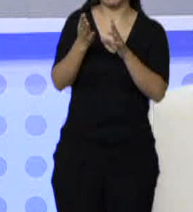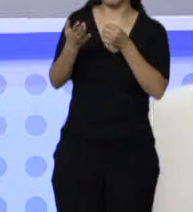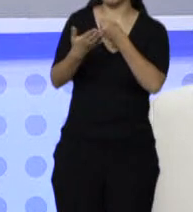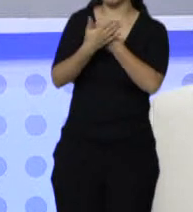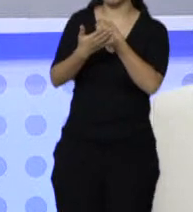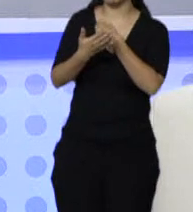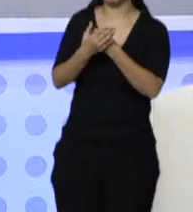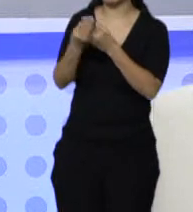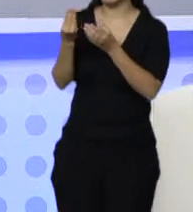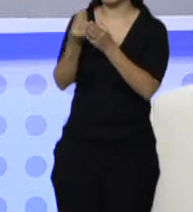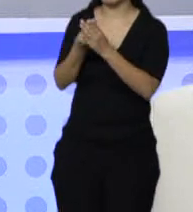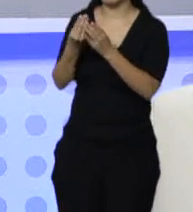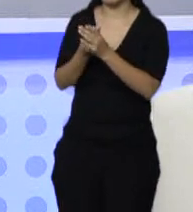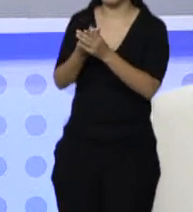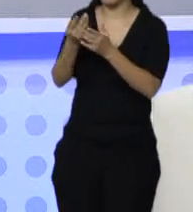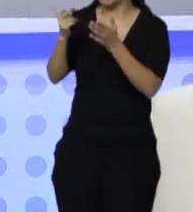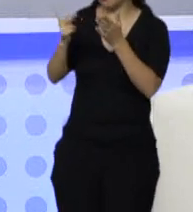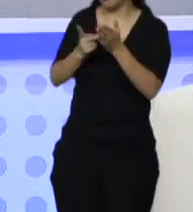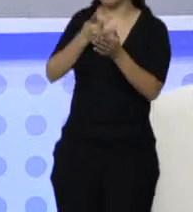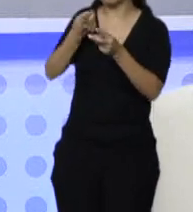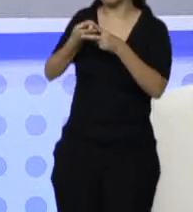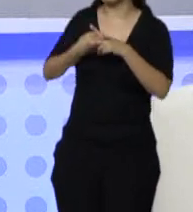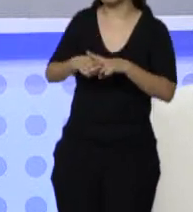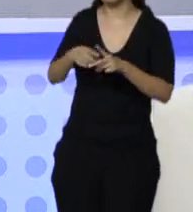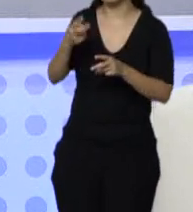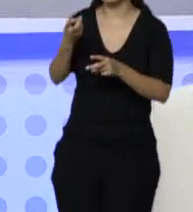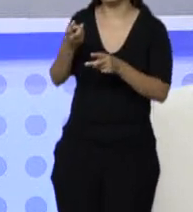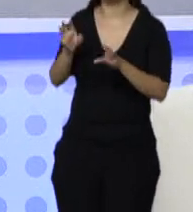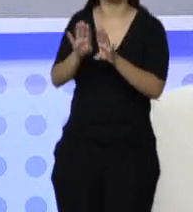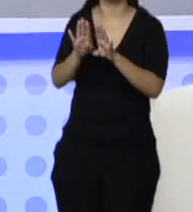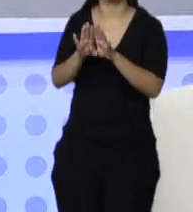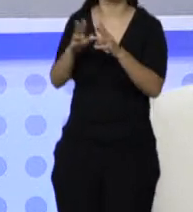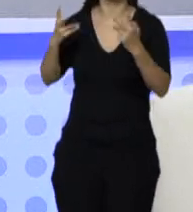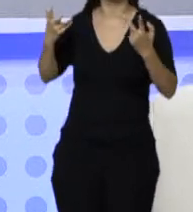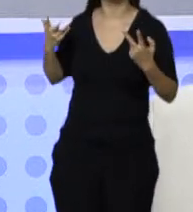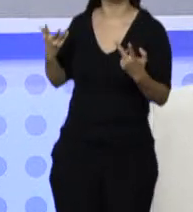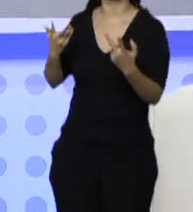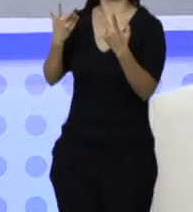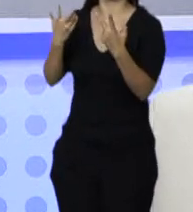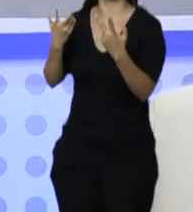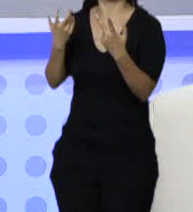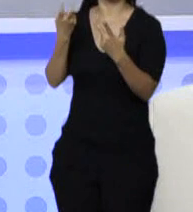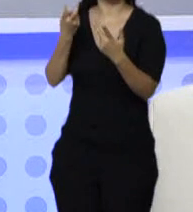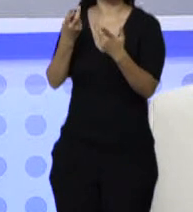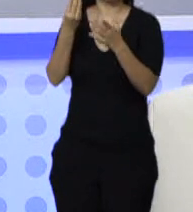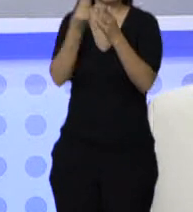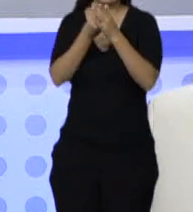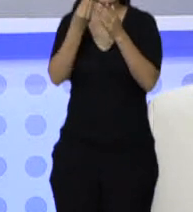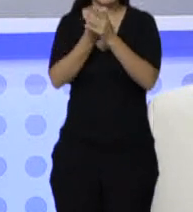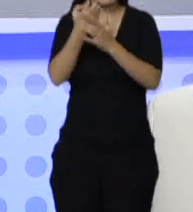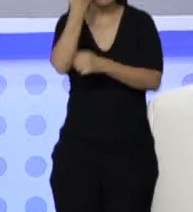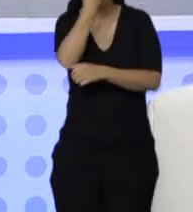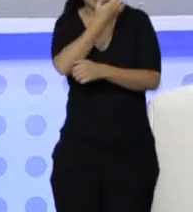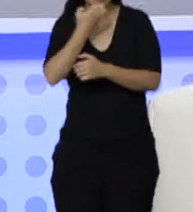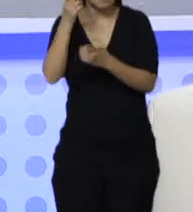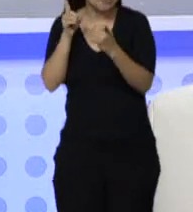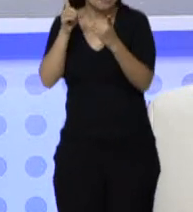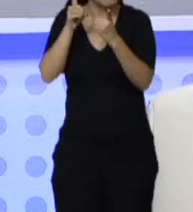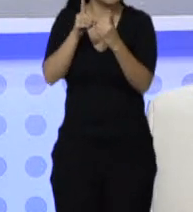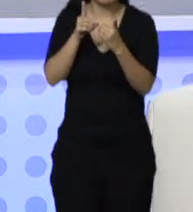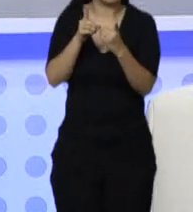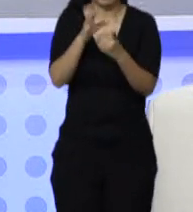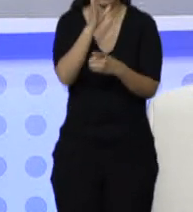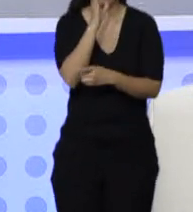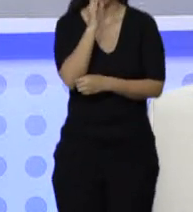nuevo ciclo escolar y como todos sabemos esto será de manera virtual no habrá clases presenciales hasta que